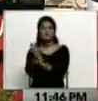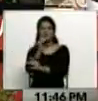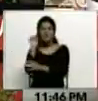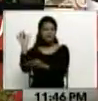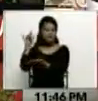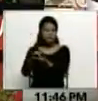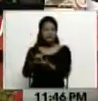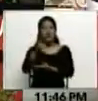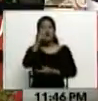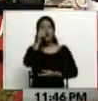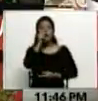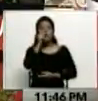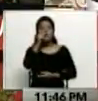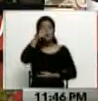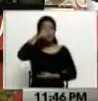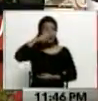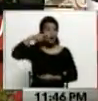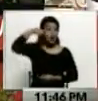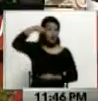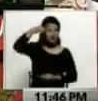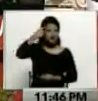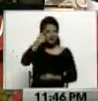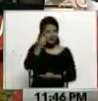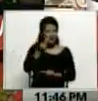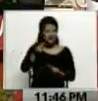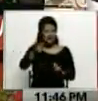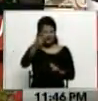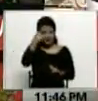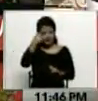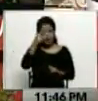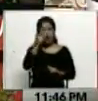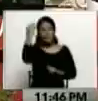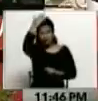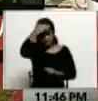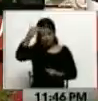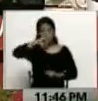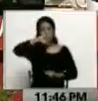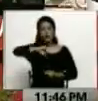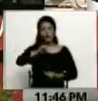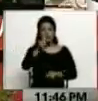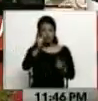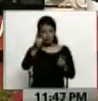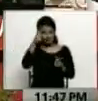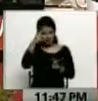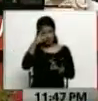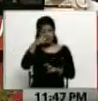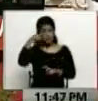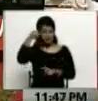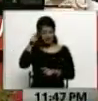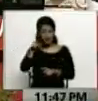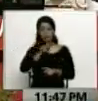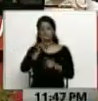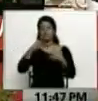reunión donde acudí alias púrpura alias púrpura es ese señor que ahora es cardenal